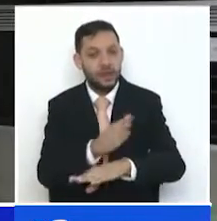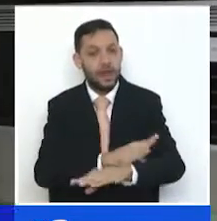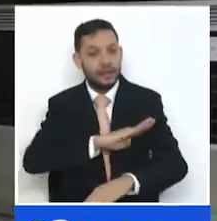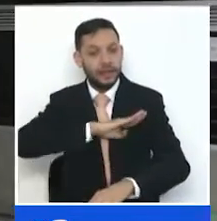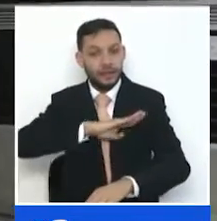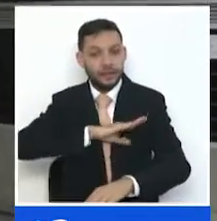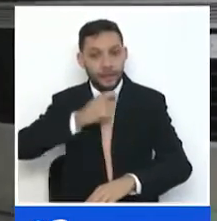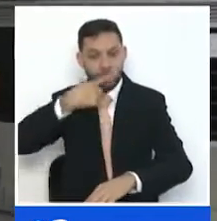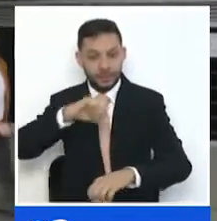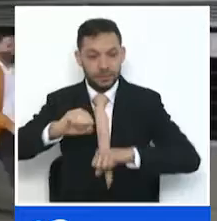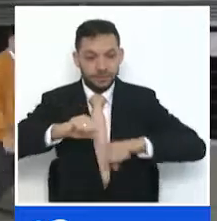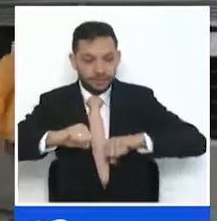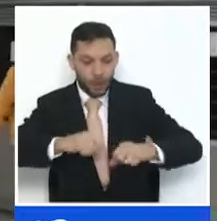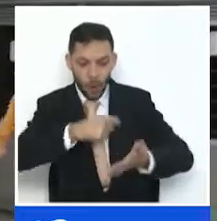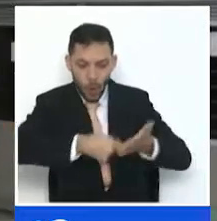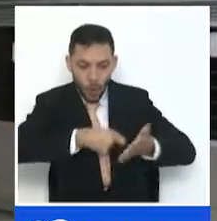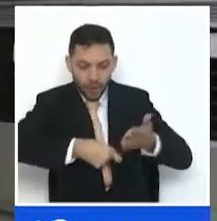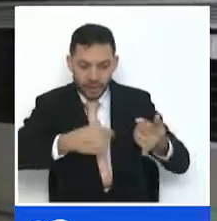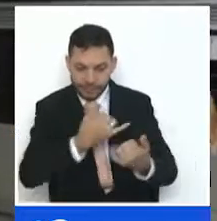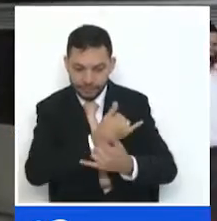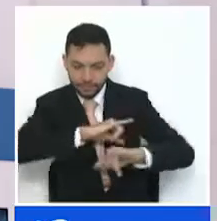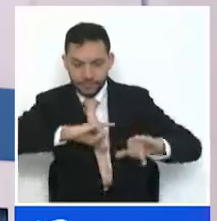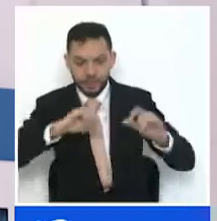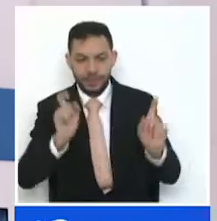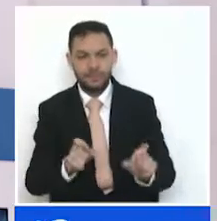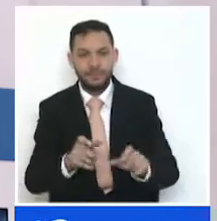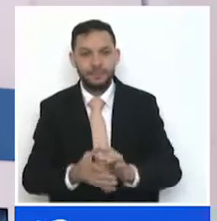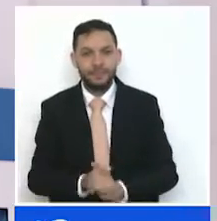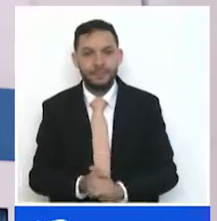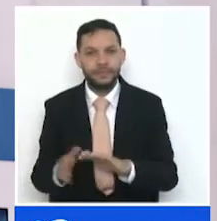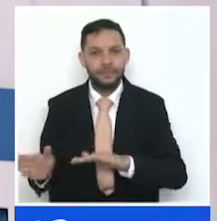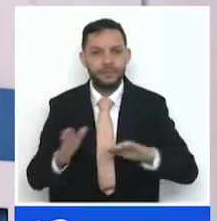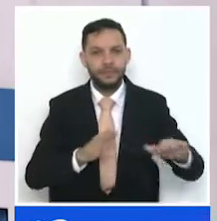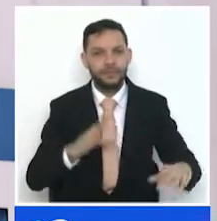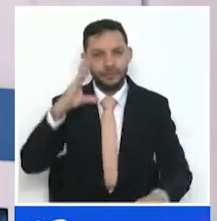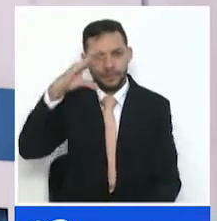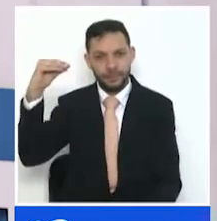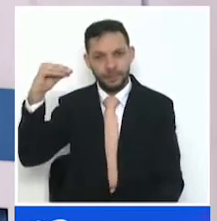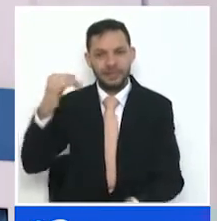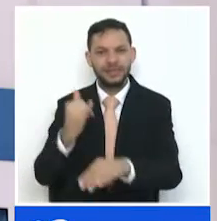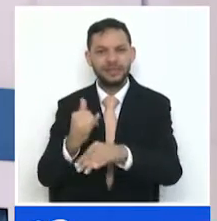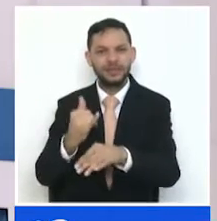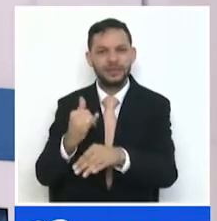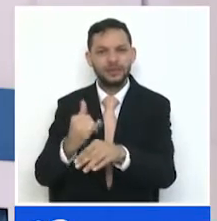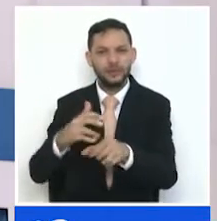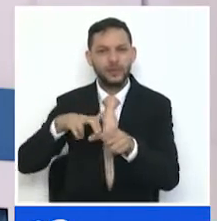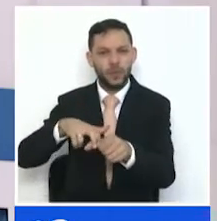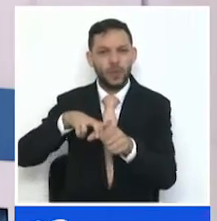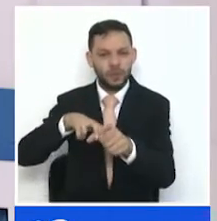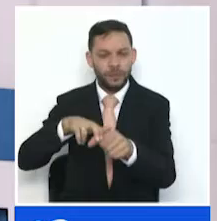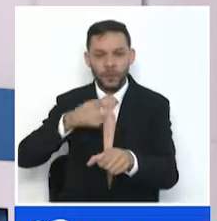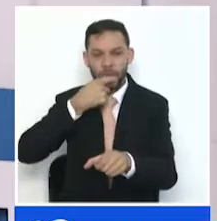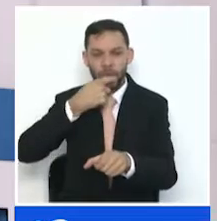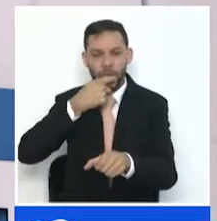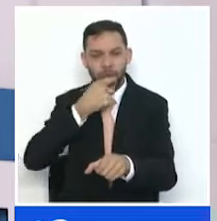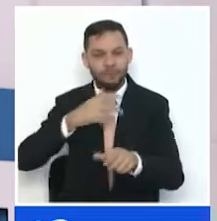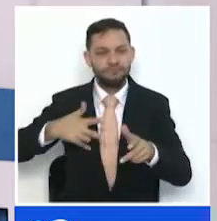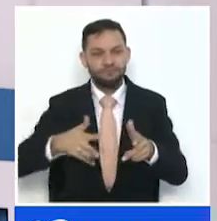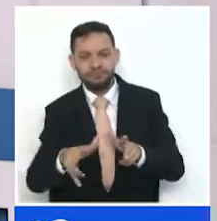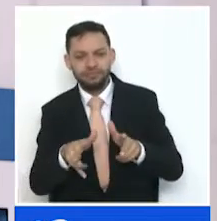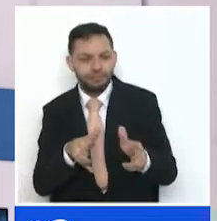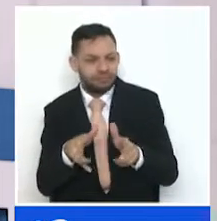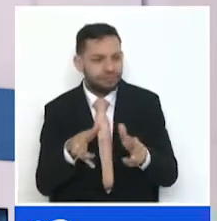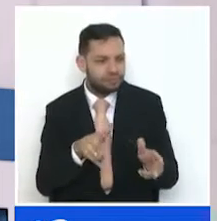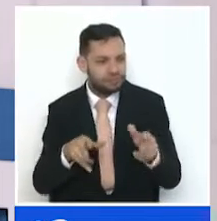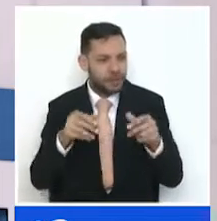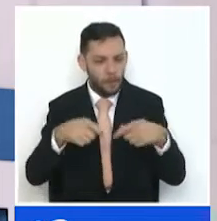mismo alcalde tomen acciones frente al proceso. En el Quindío, el Instituto Departamental de Tránsito desarrolla diferentes actividades encaminadas